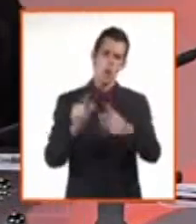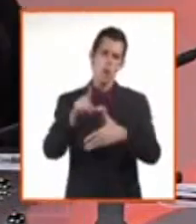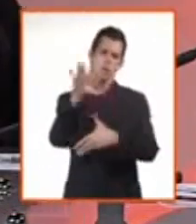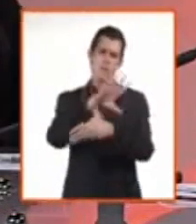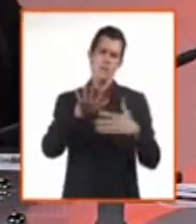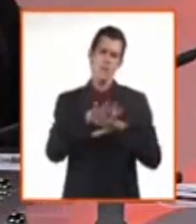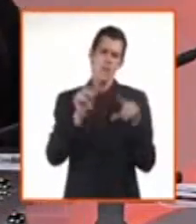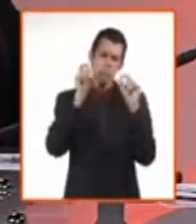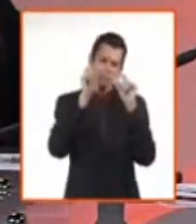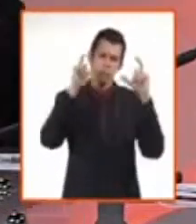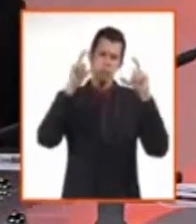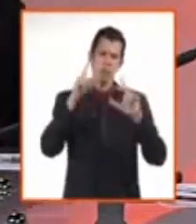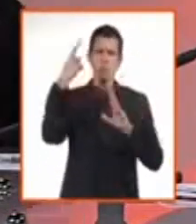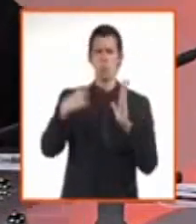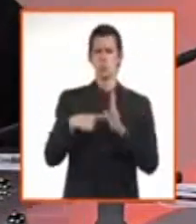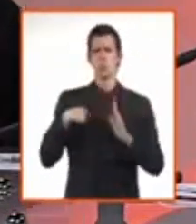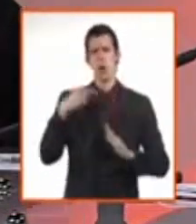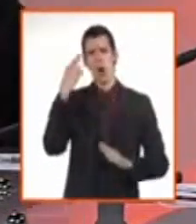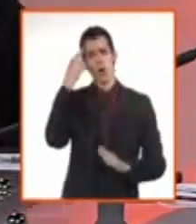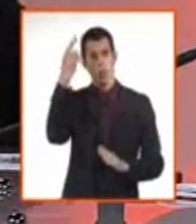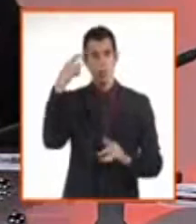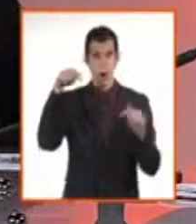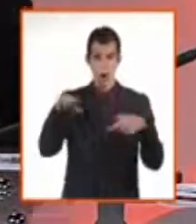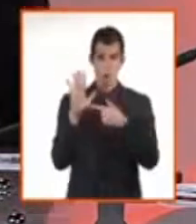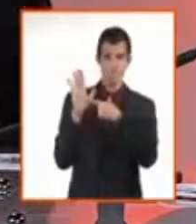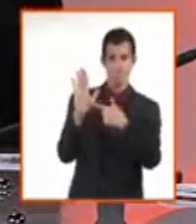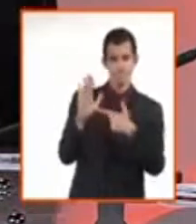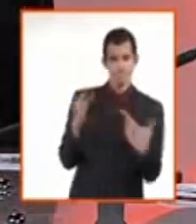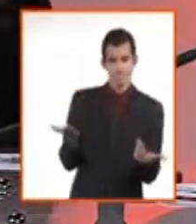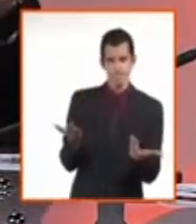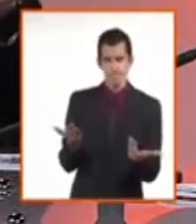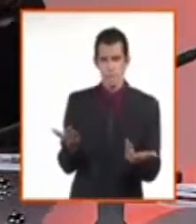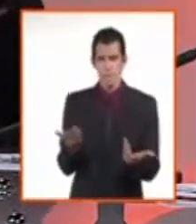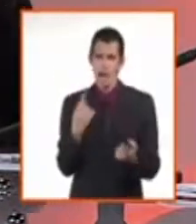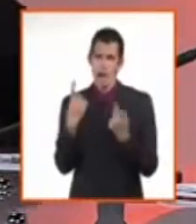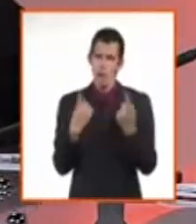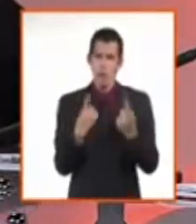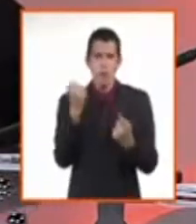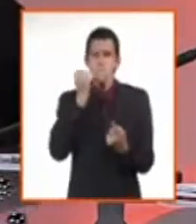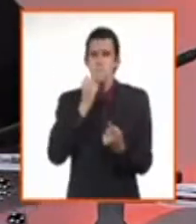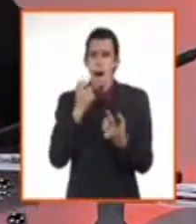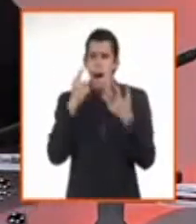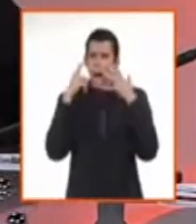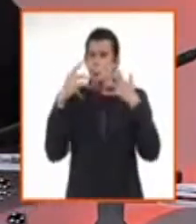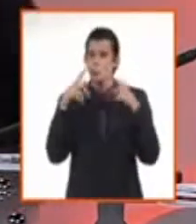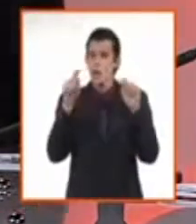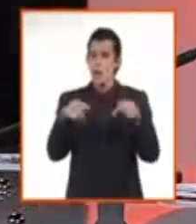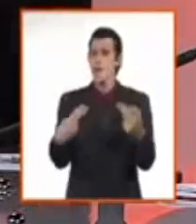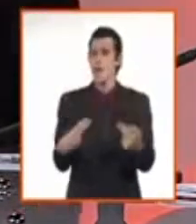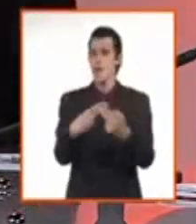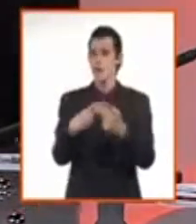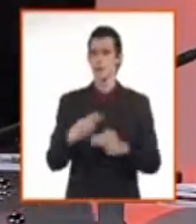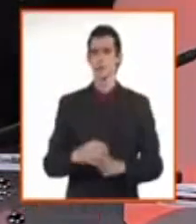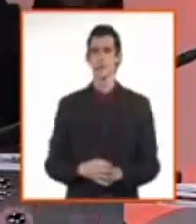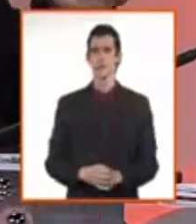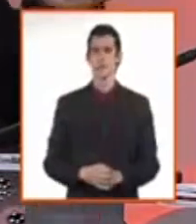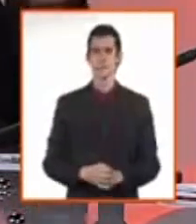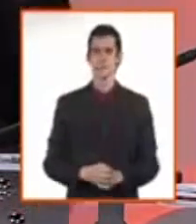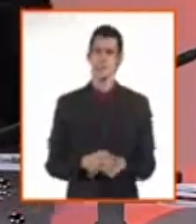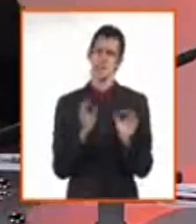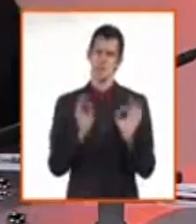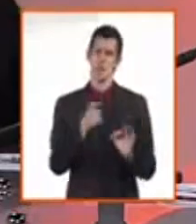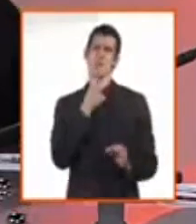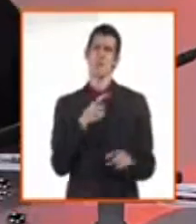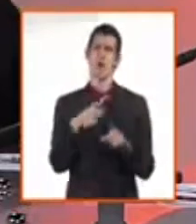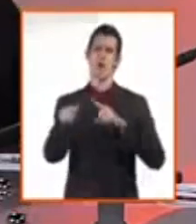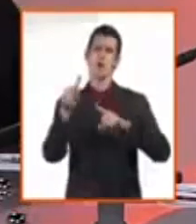sí para los grandes medios por supuesto los momentos en la cumbre serán quizás los discursos y lo que va a ir en